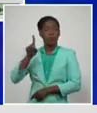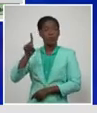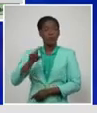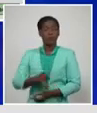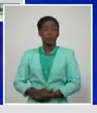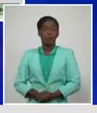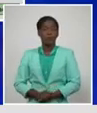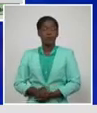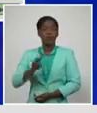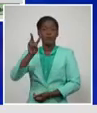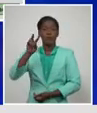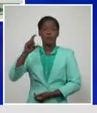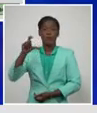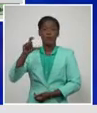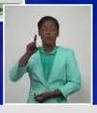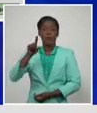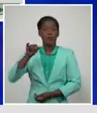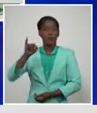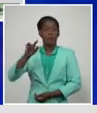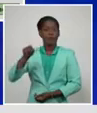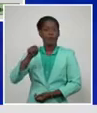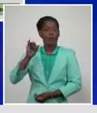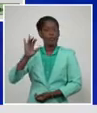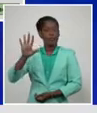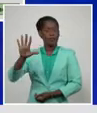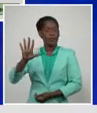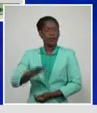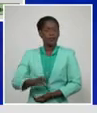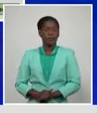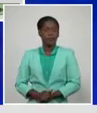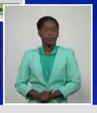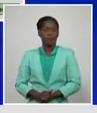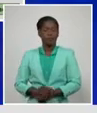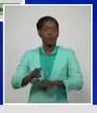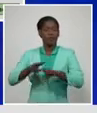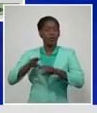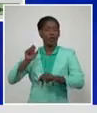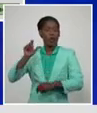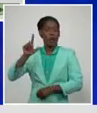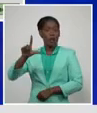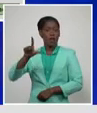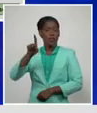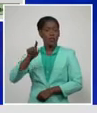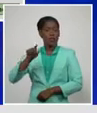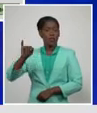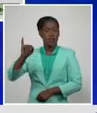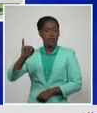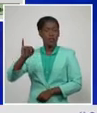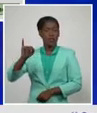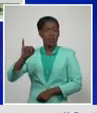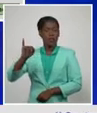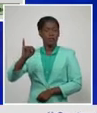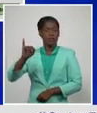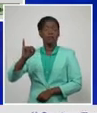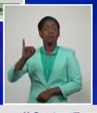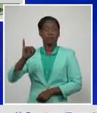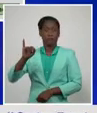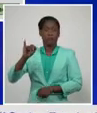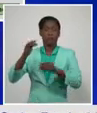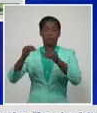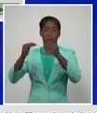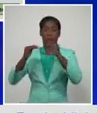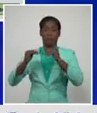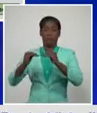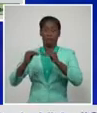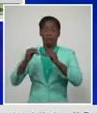Villa Clara con 16,5 y Holguín con 16, como las provincias de más